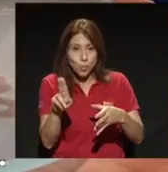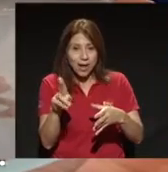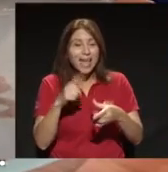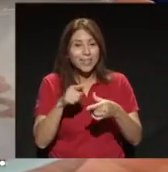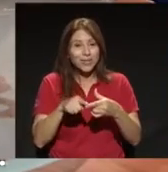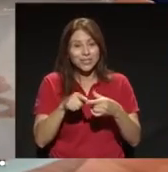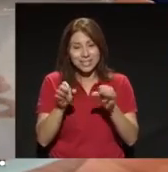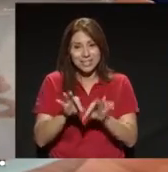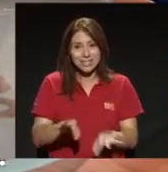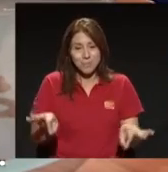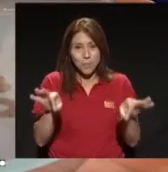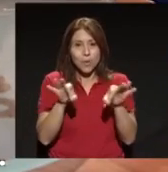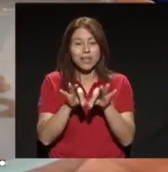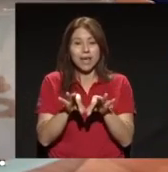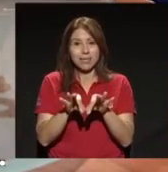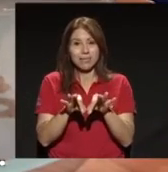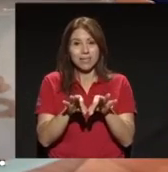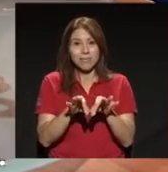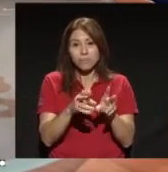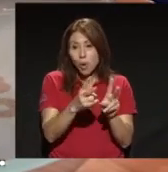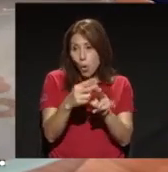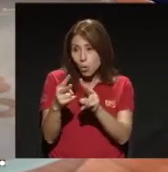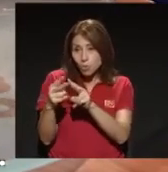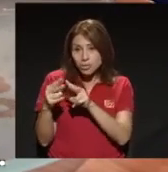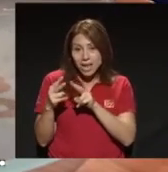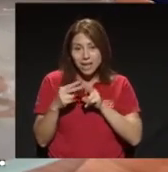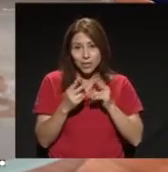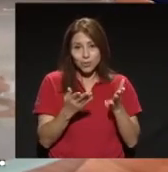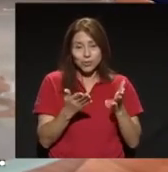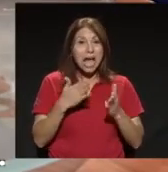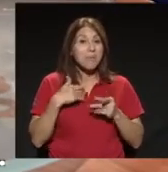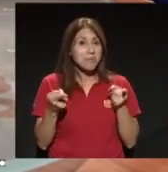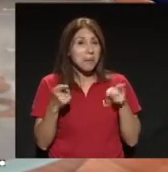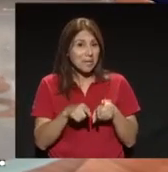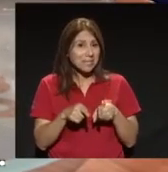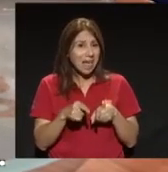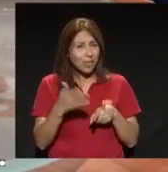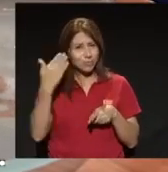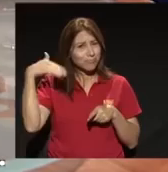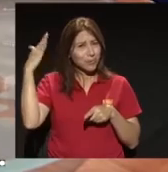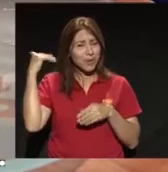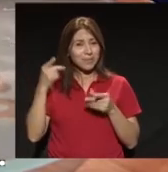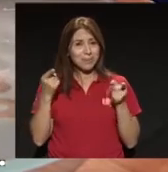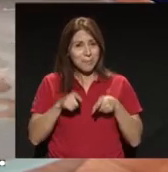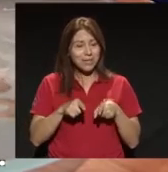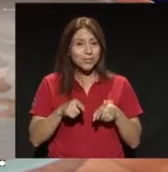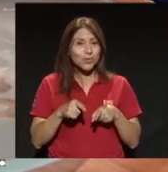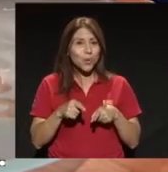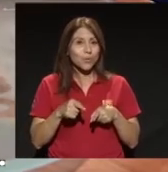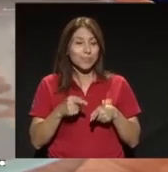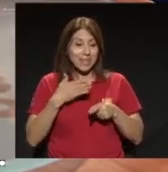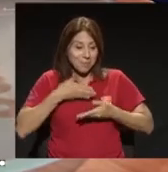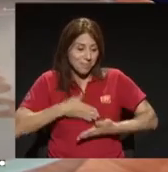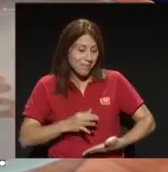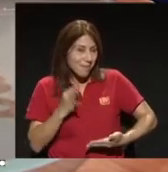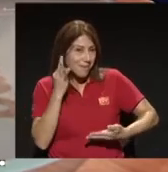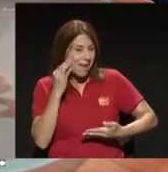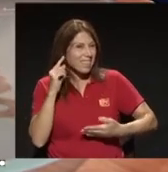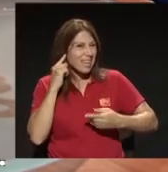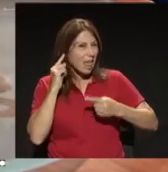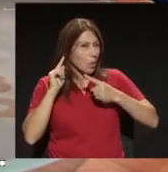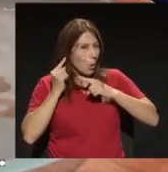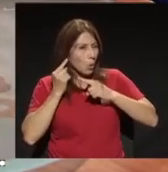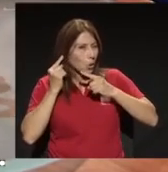en conocernos a mí me ha pasado una vez que me pasó que tenía anbar dolor de oído y